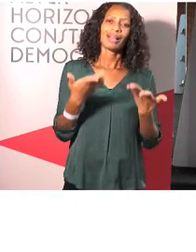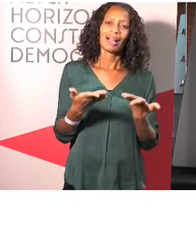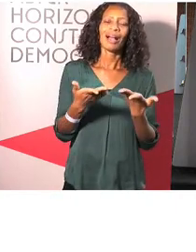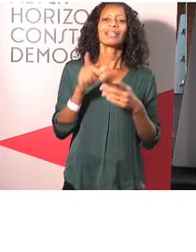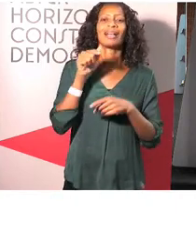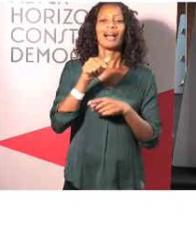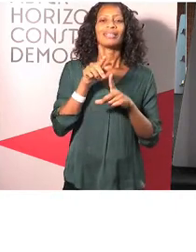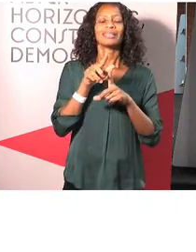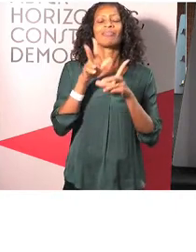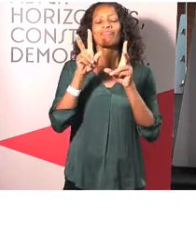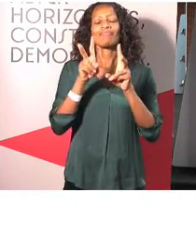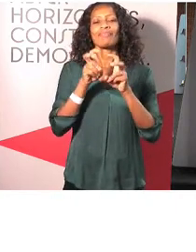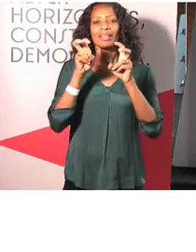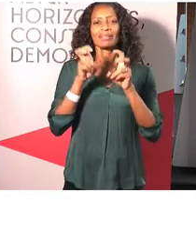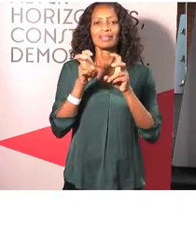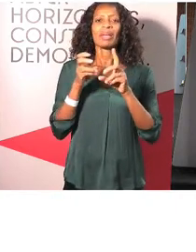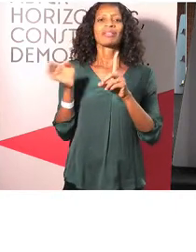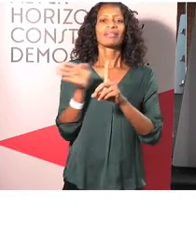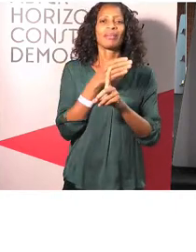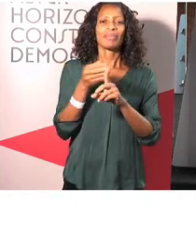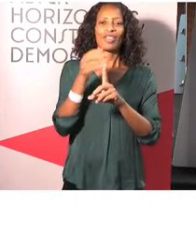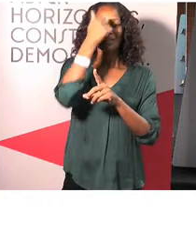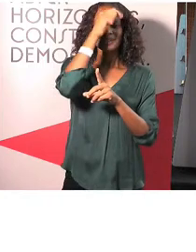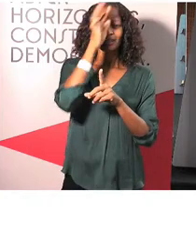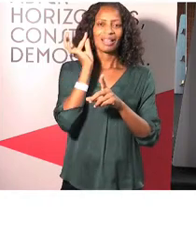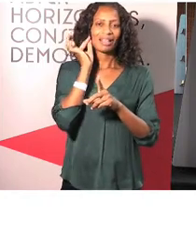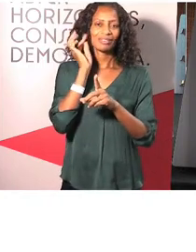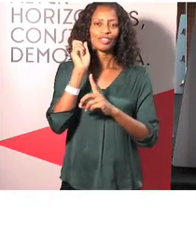digital no van ligados, ¿no?